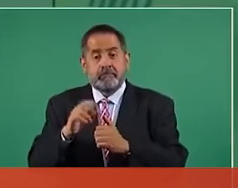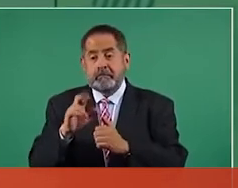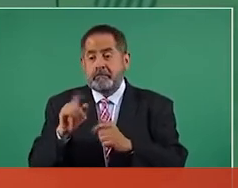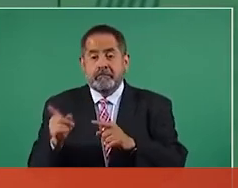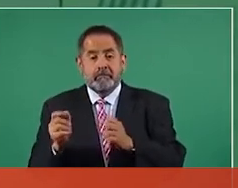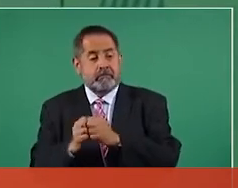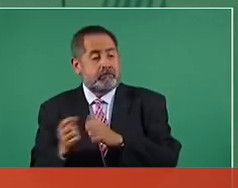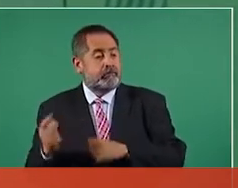Robledo,